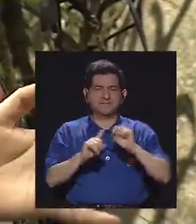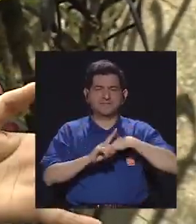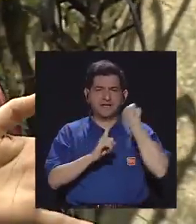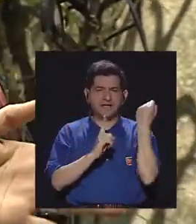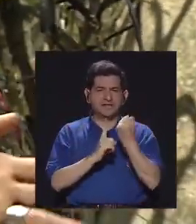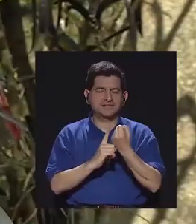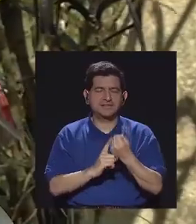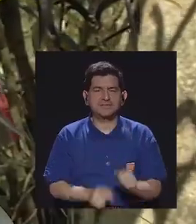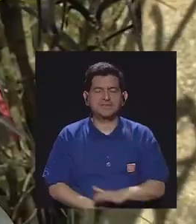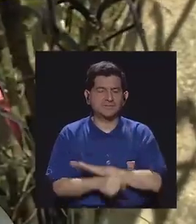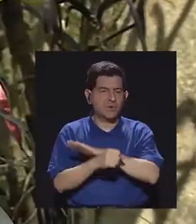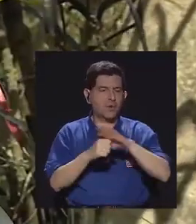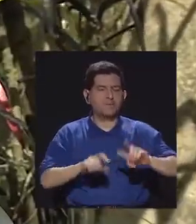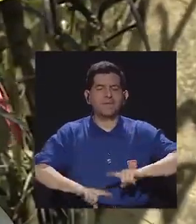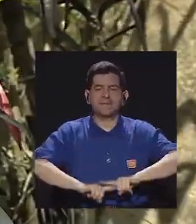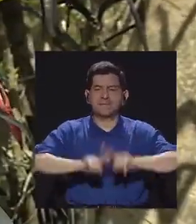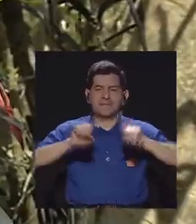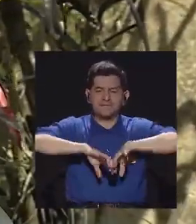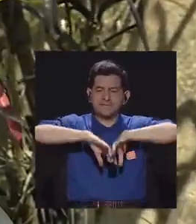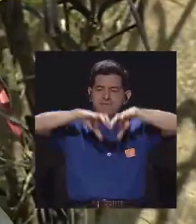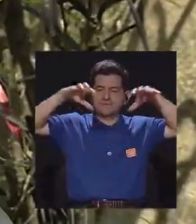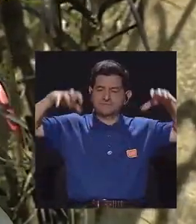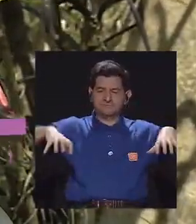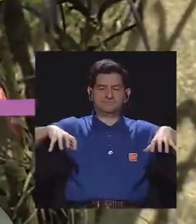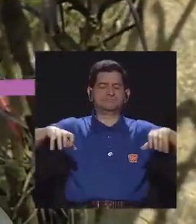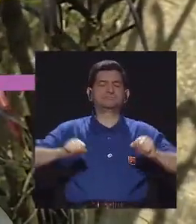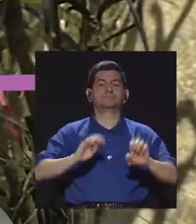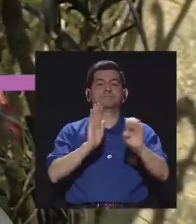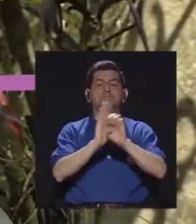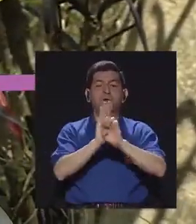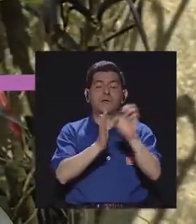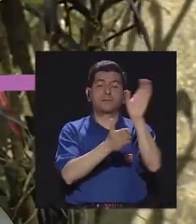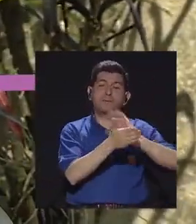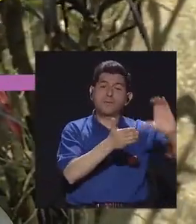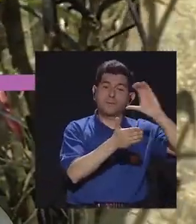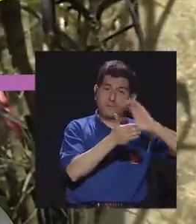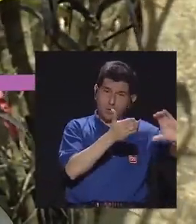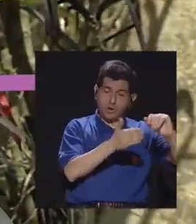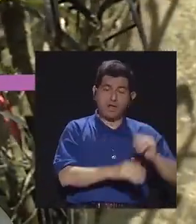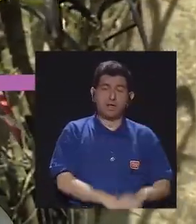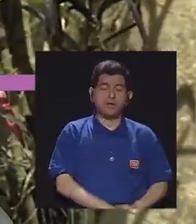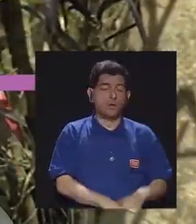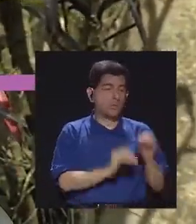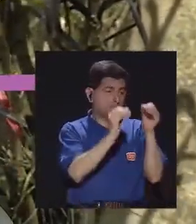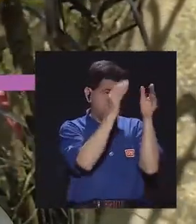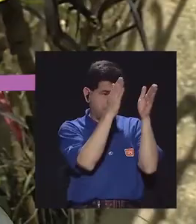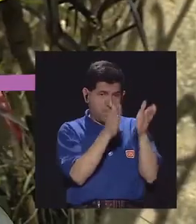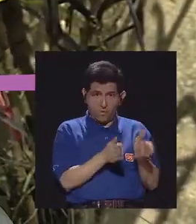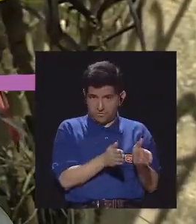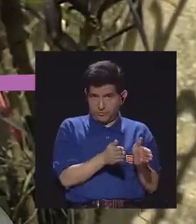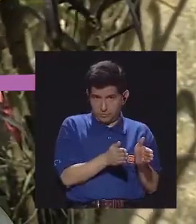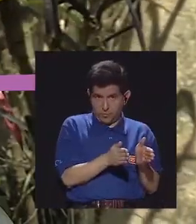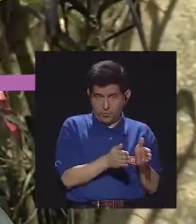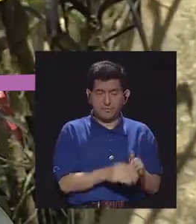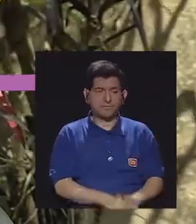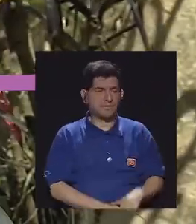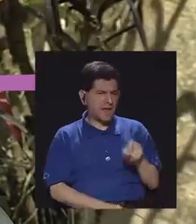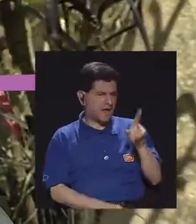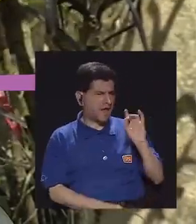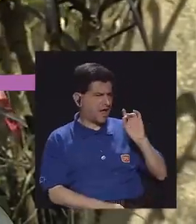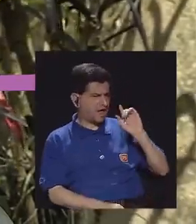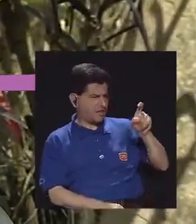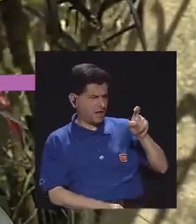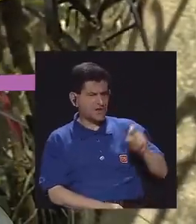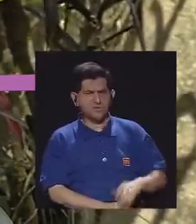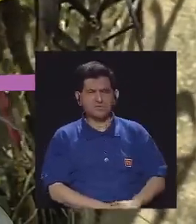cosas totalmente separadas. Sí. Cuando, por ejemplo, en los colegios los profesores hacen